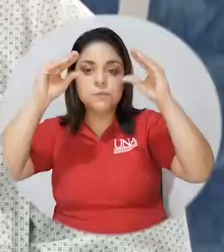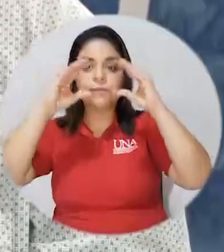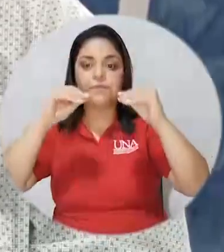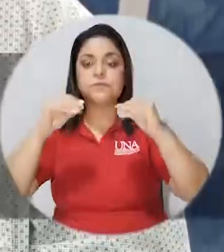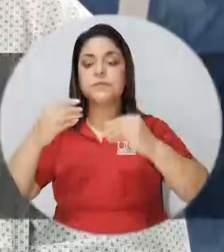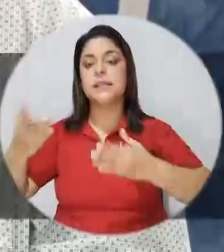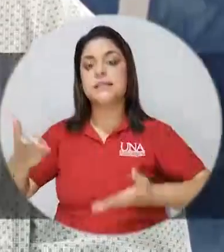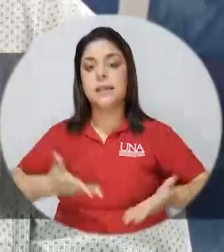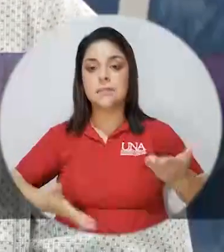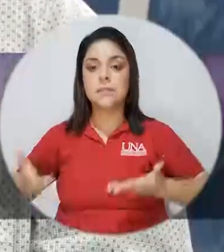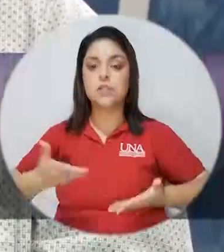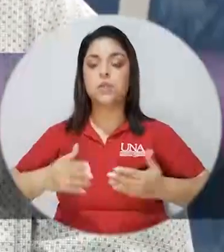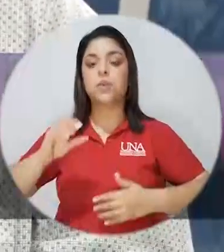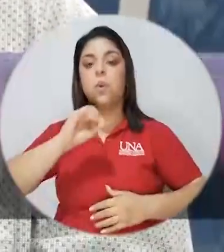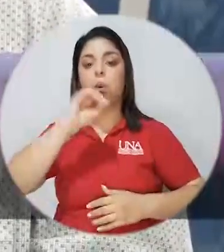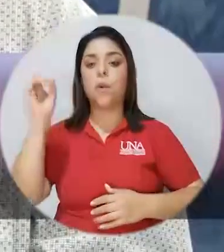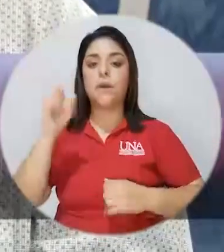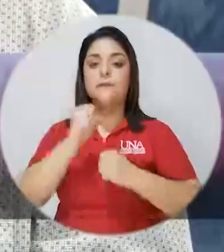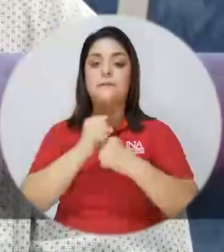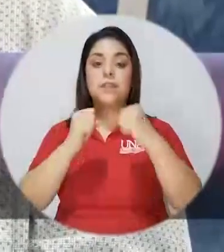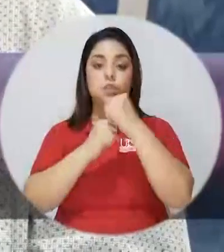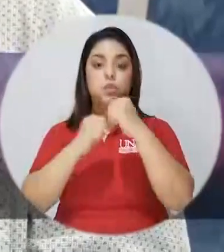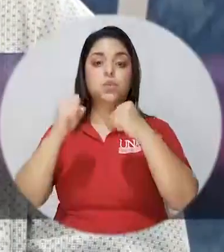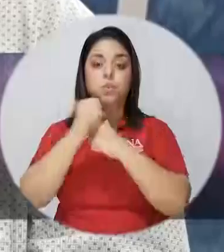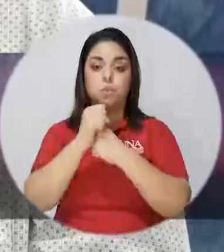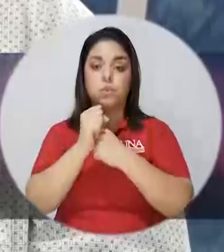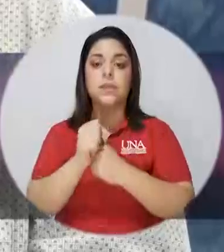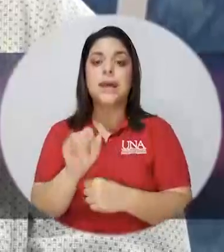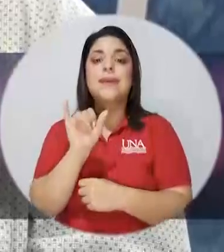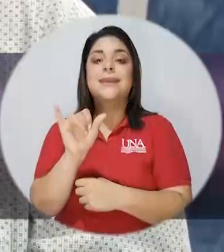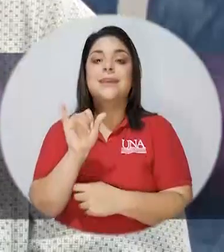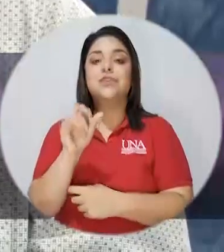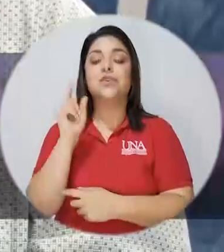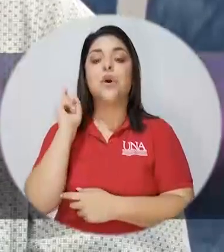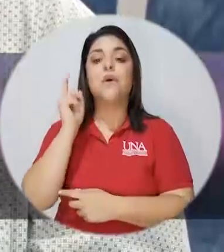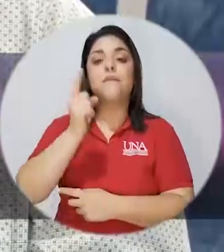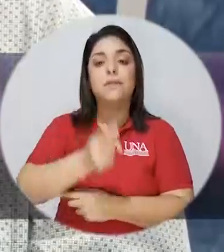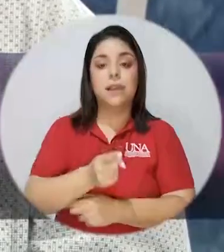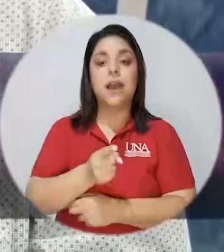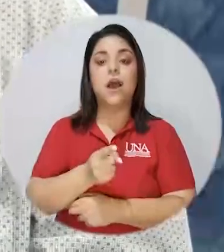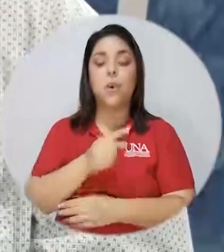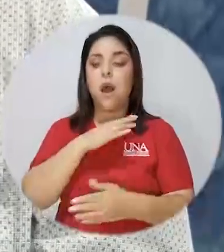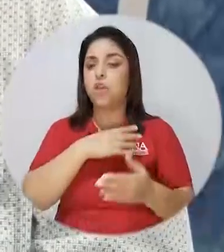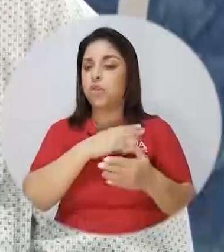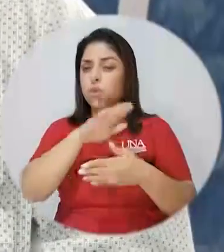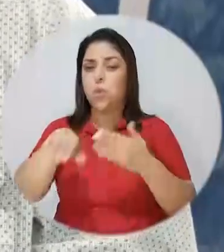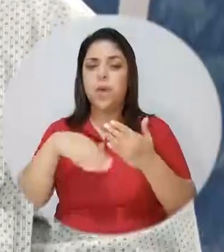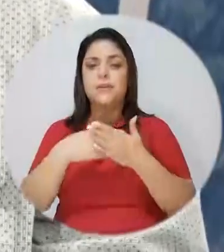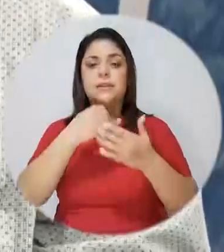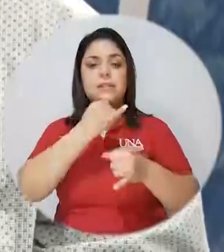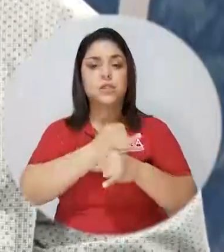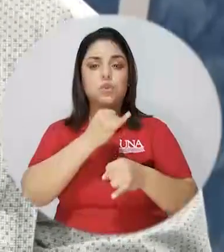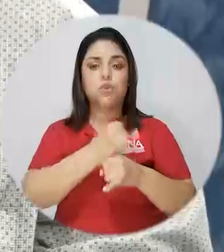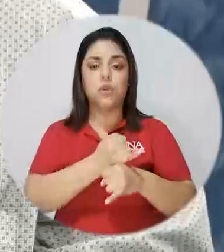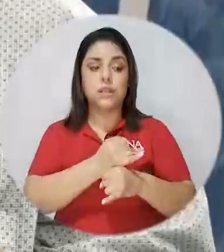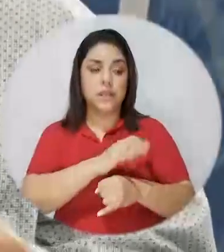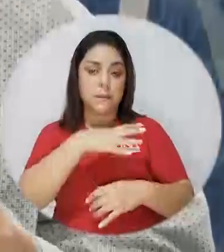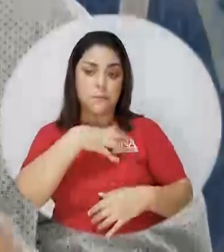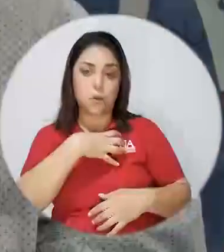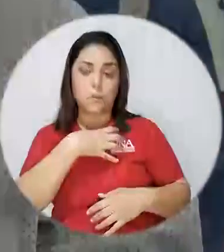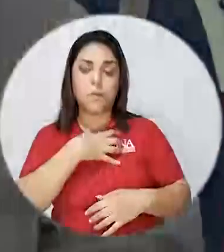servicios o de infraestructuras. Entonces, ha obligado nuevamente a las instituciones en general a disponer de su